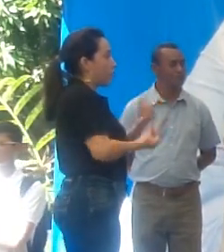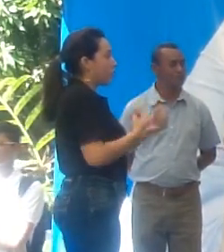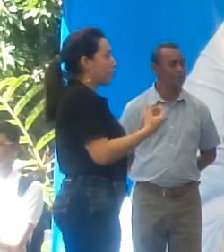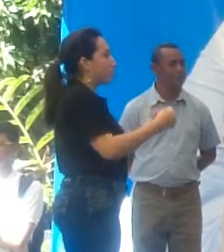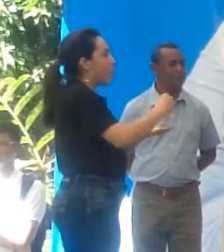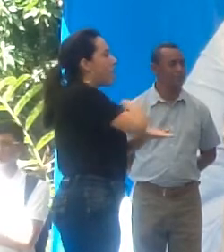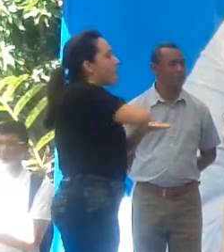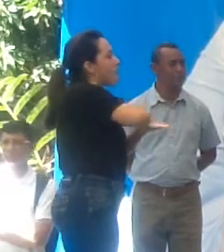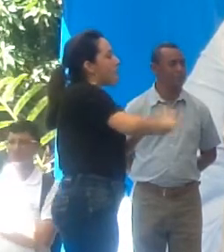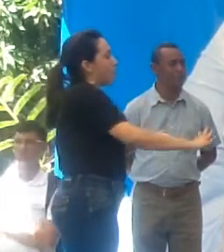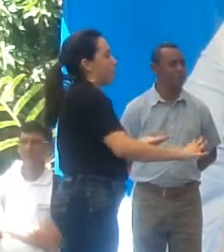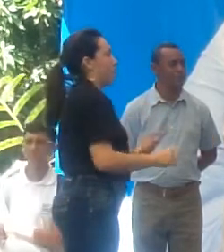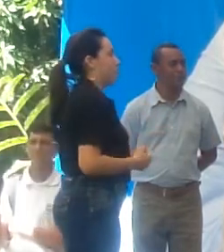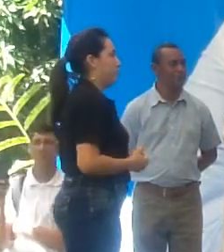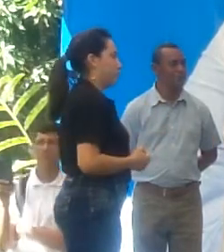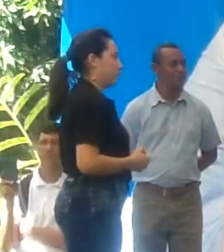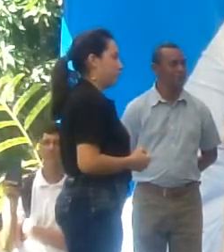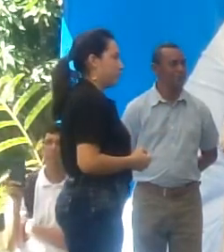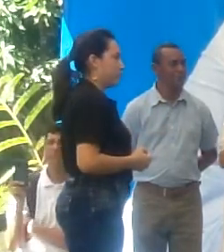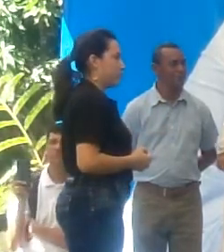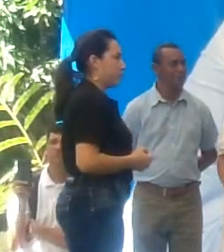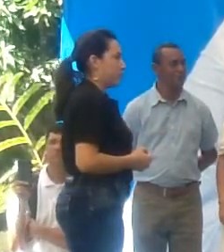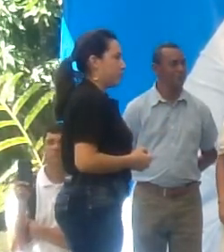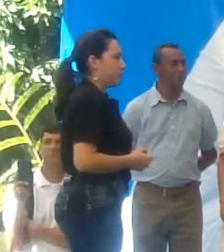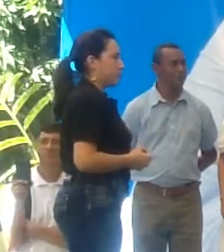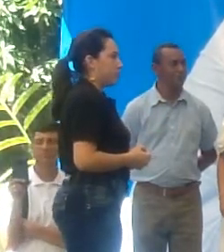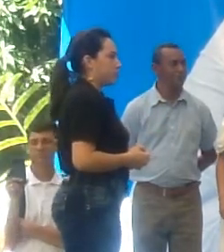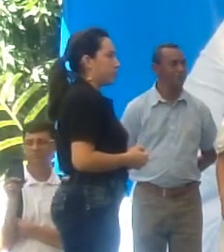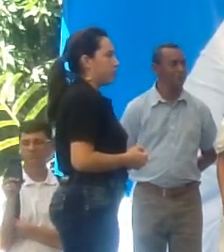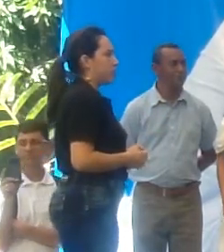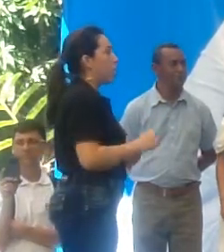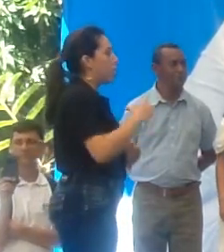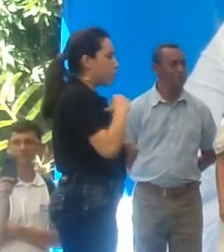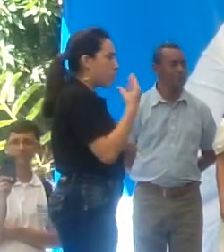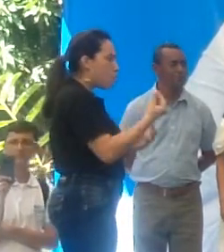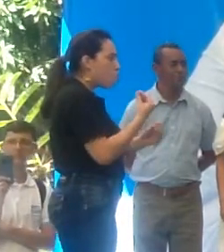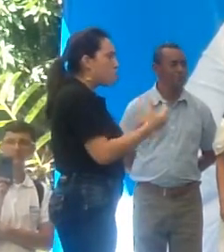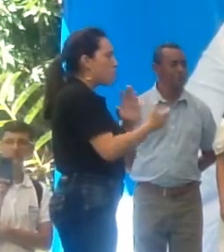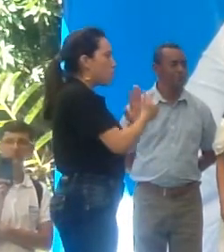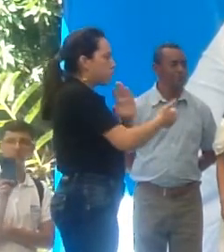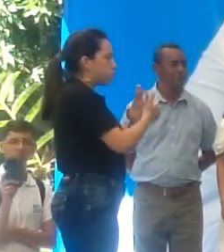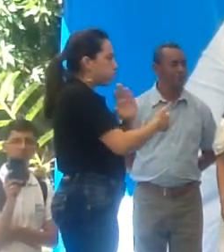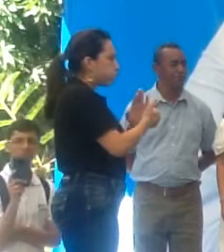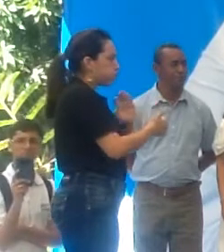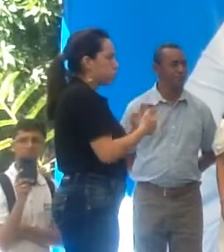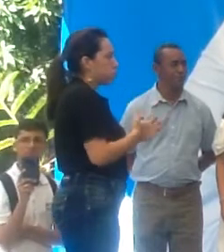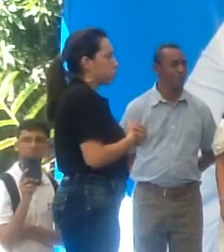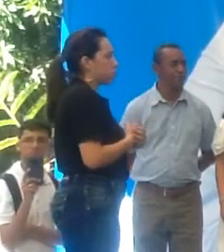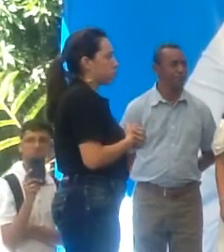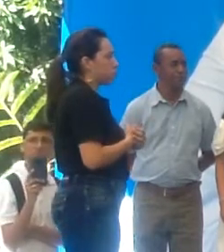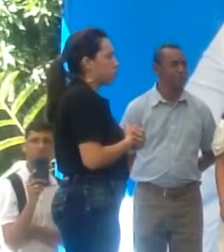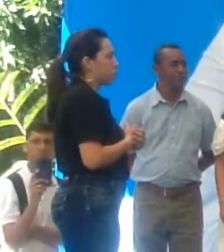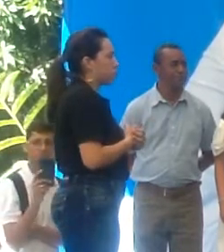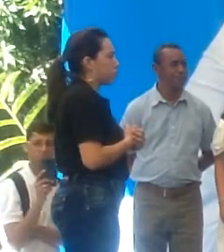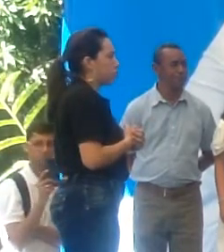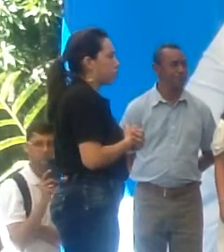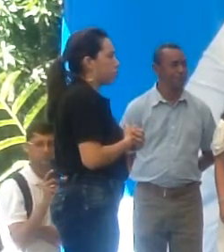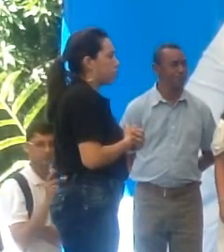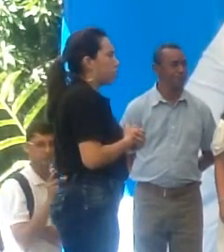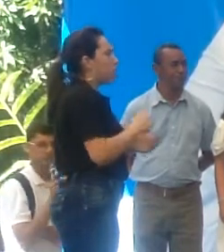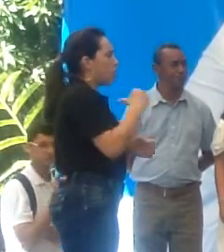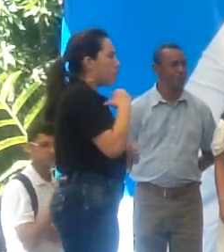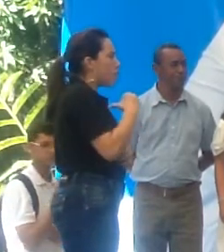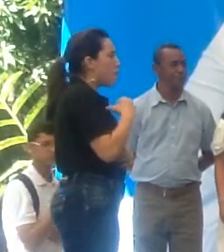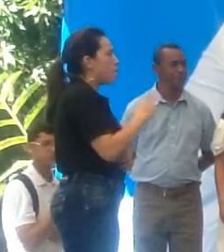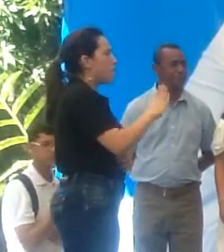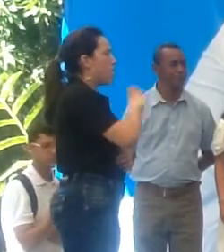manera gratuita, porque tenemos muchos talentos, porque tenemos muchos